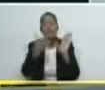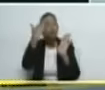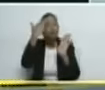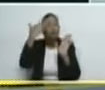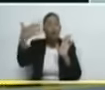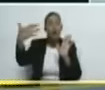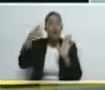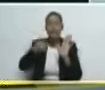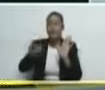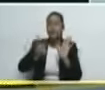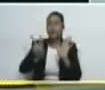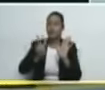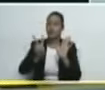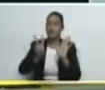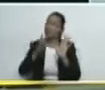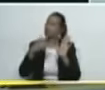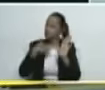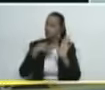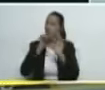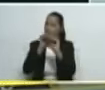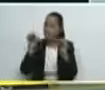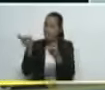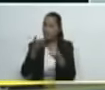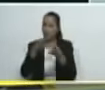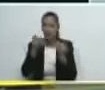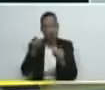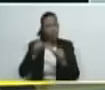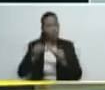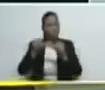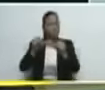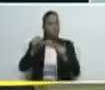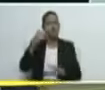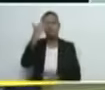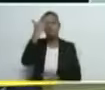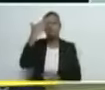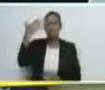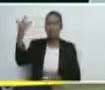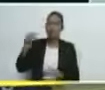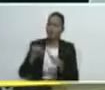Vine para invitarlos a seguir soñando y a seguir